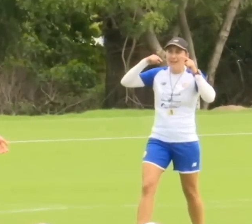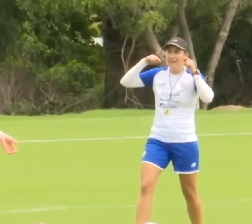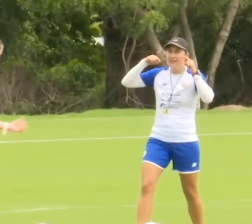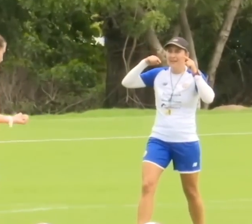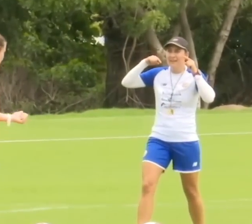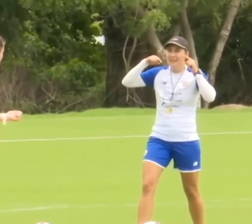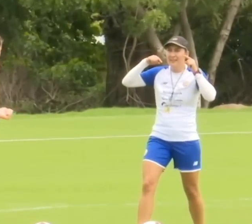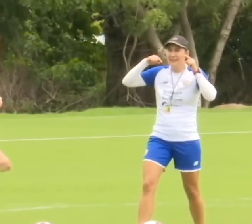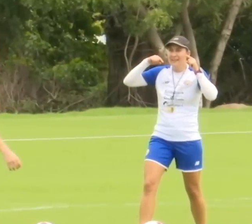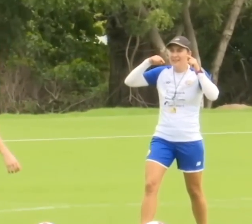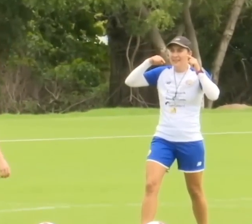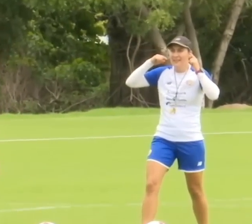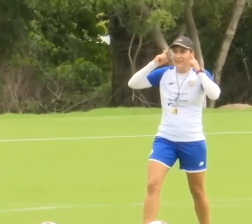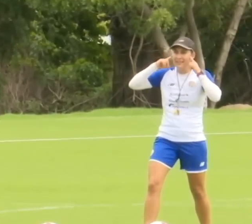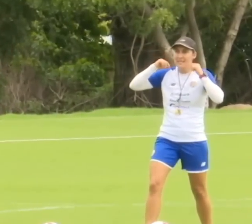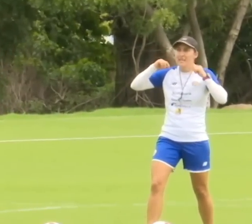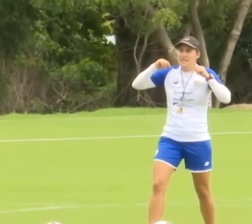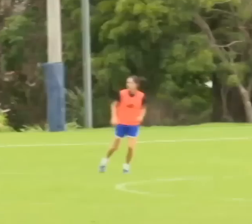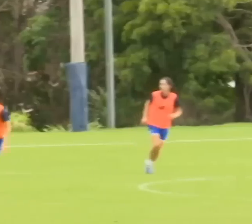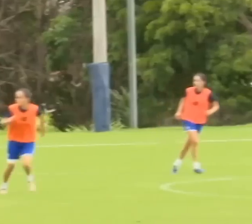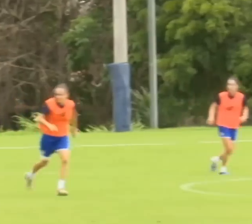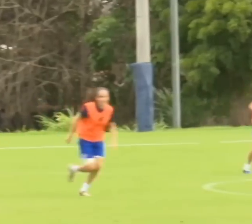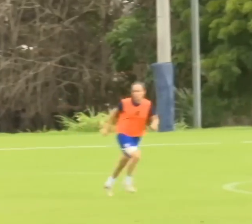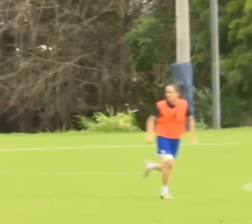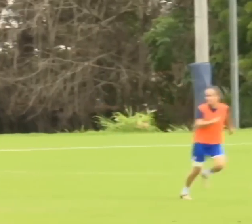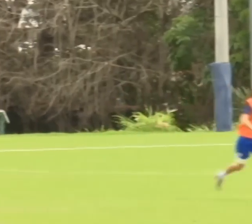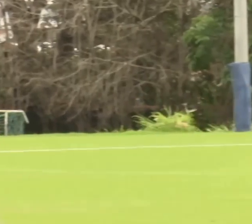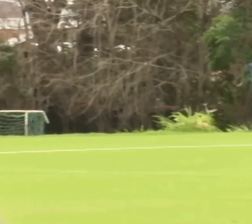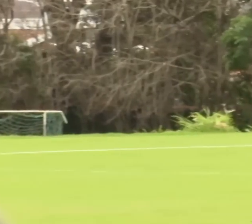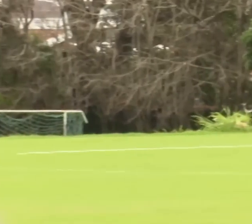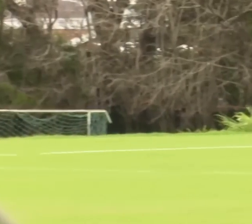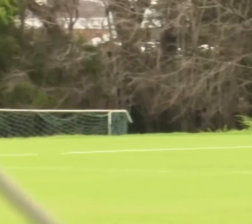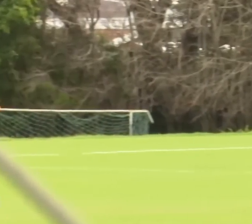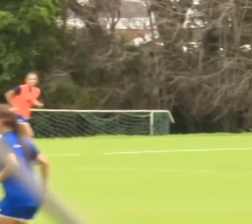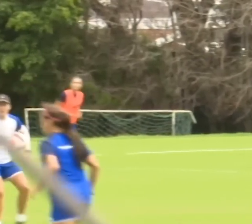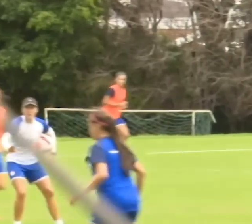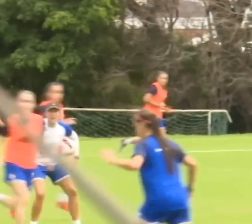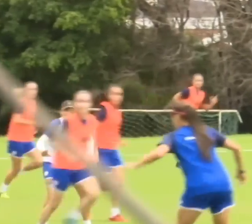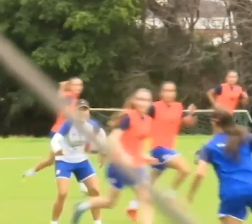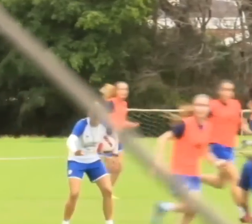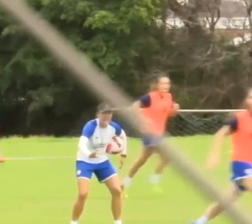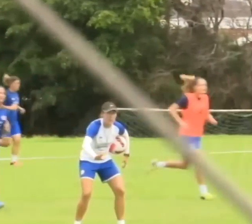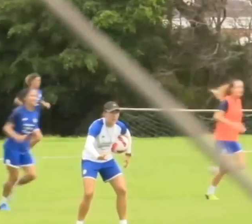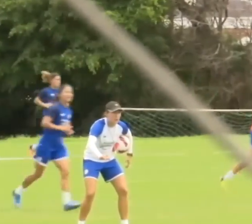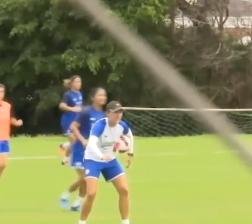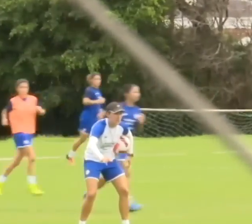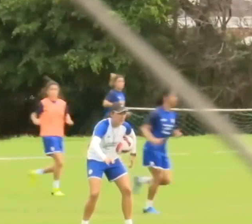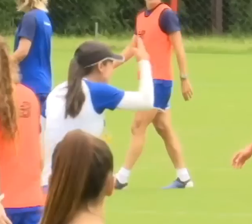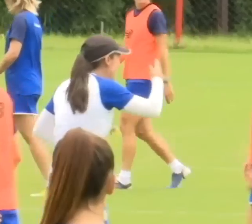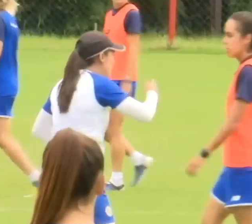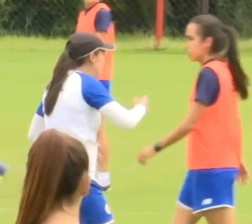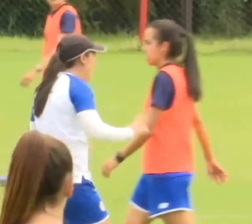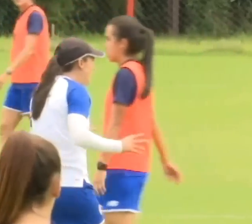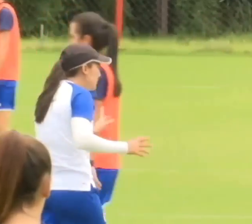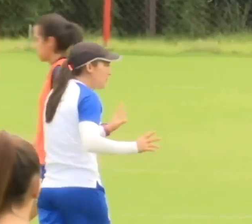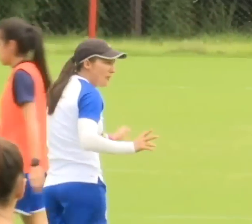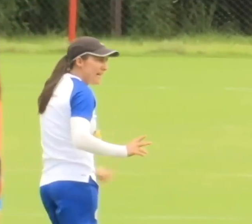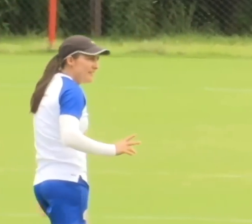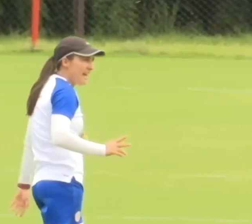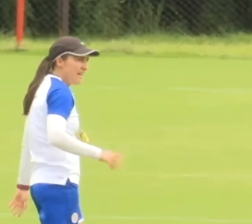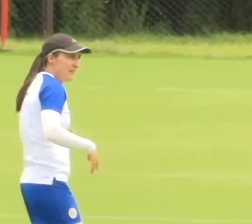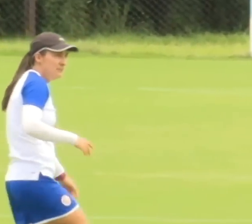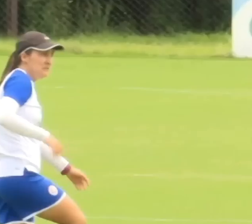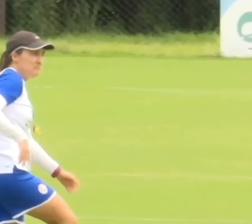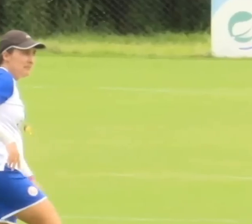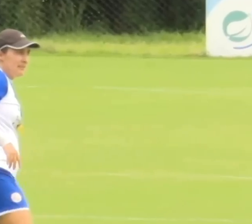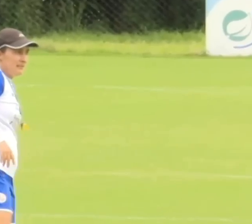técnica de la selección femenina, Amelia Valverde, dijo que sería muy atrevido de su parte y un irrespeto principalmente a sus rivales creer y afirmar